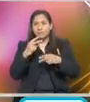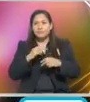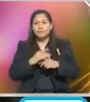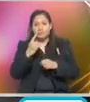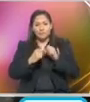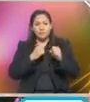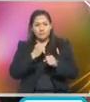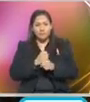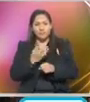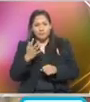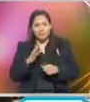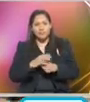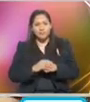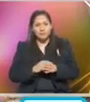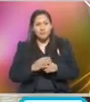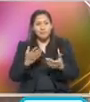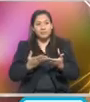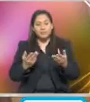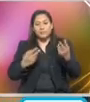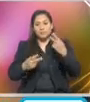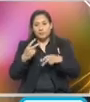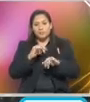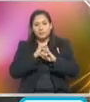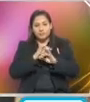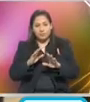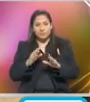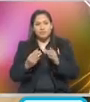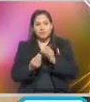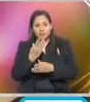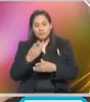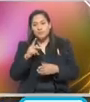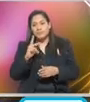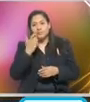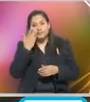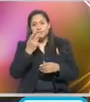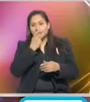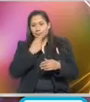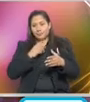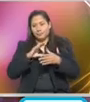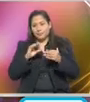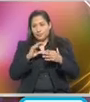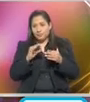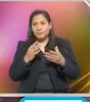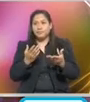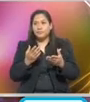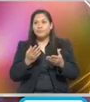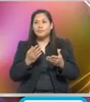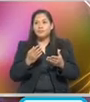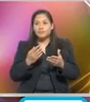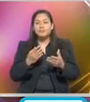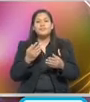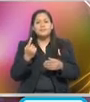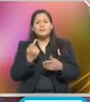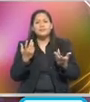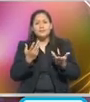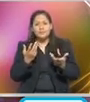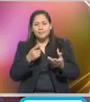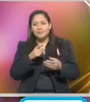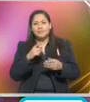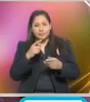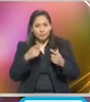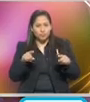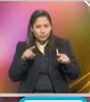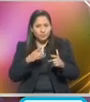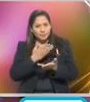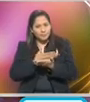como un año, ¿no? Un Sí. año y hoy vienen con información nueva, pero quiero que me cuenten qué andan haciendo además de la